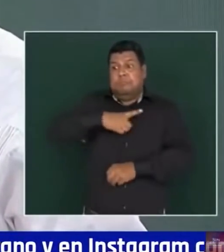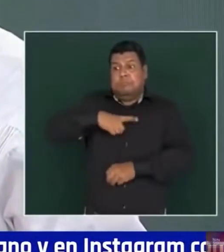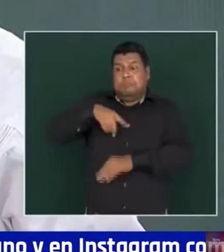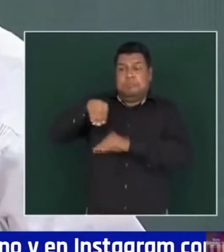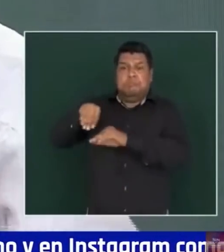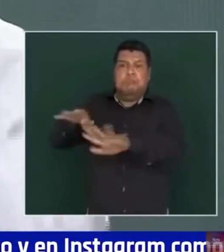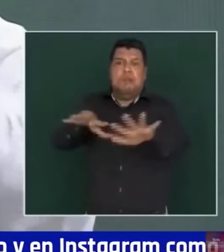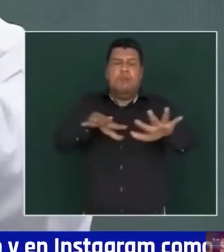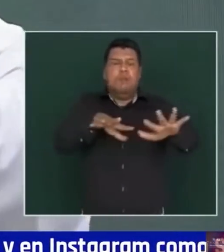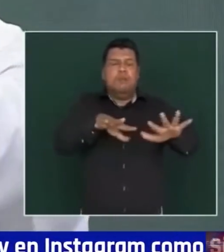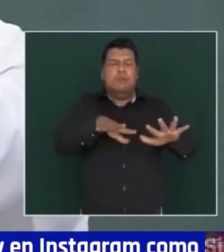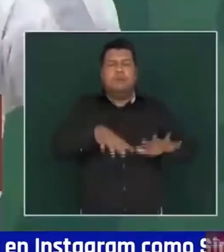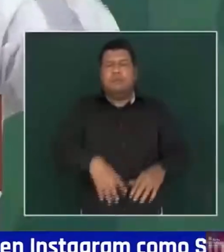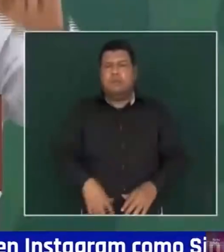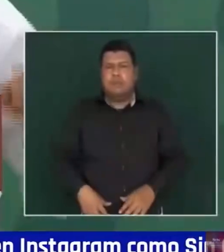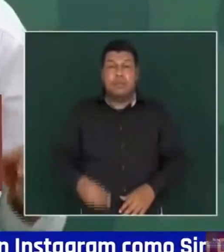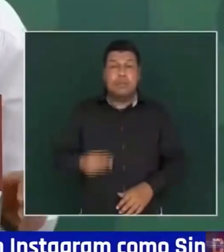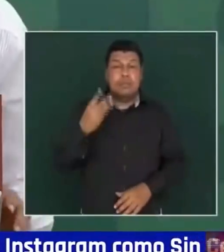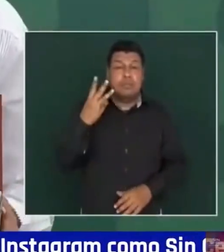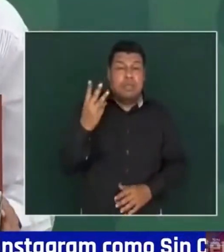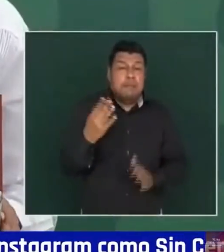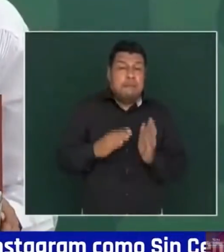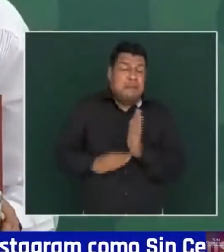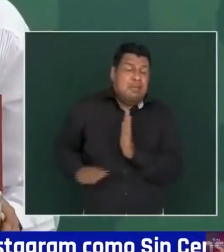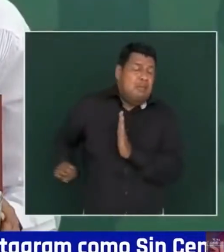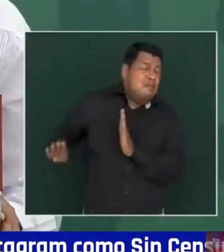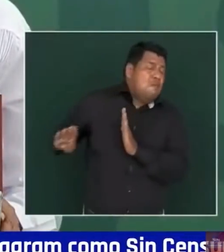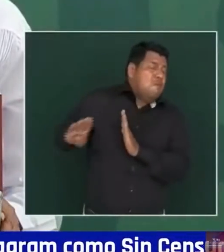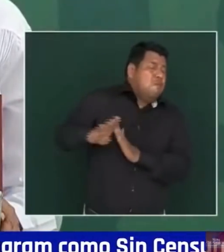hay una...